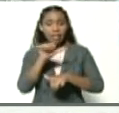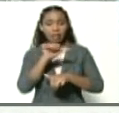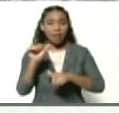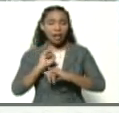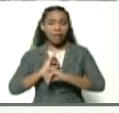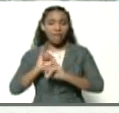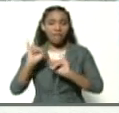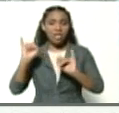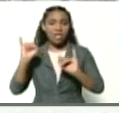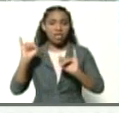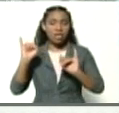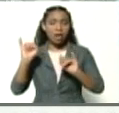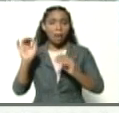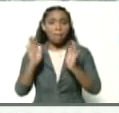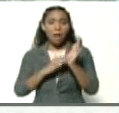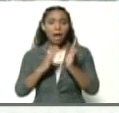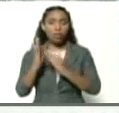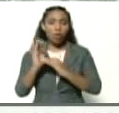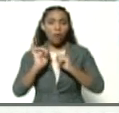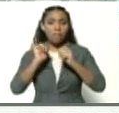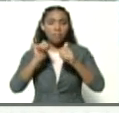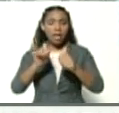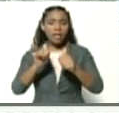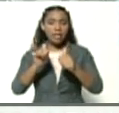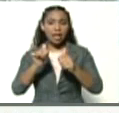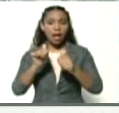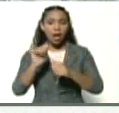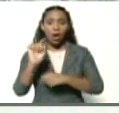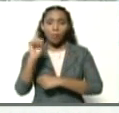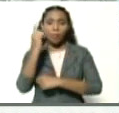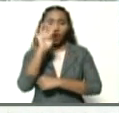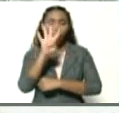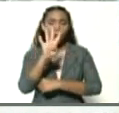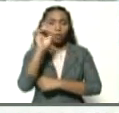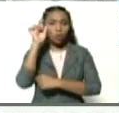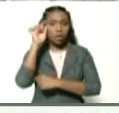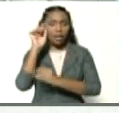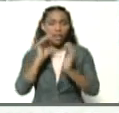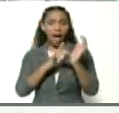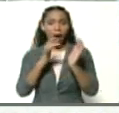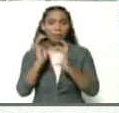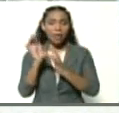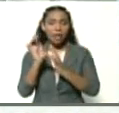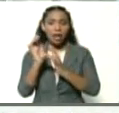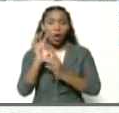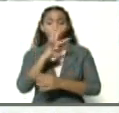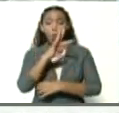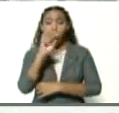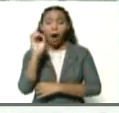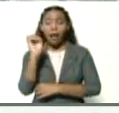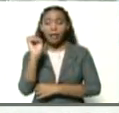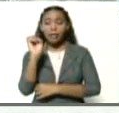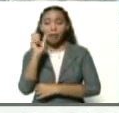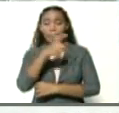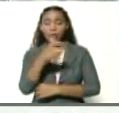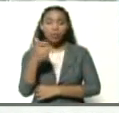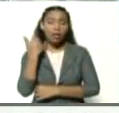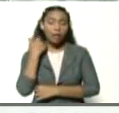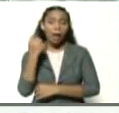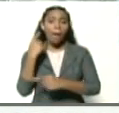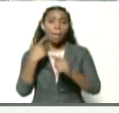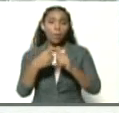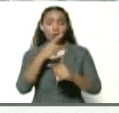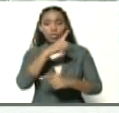culmina marzo y empiezan los primeros 4 días de abril. 40 casos por 100.000